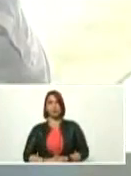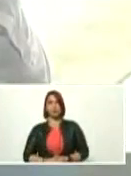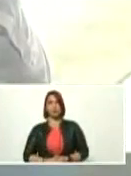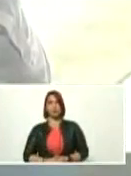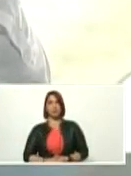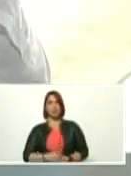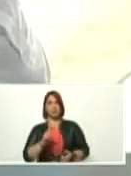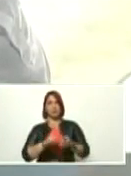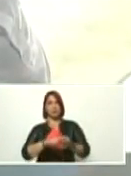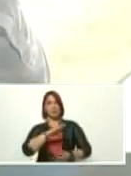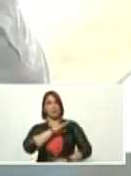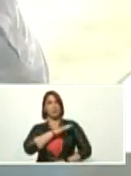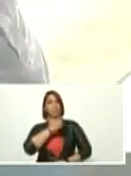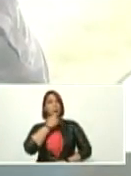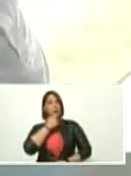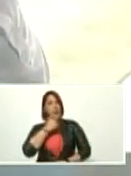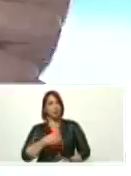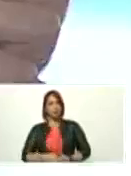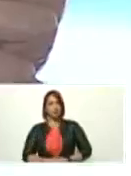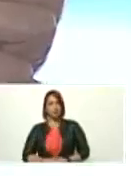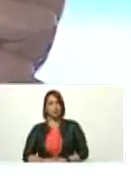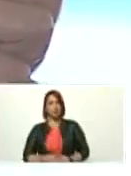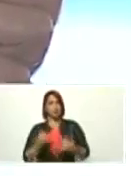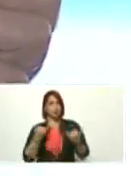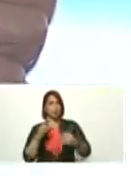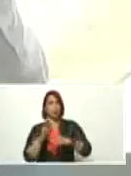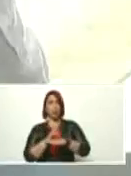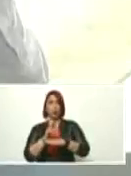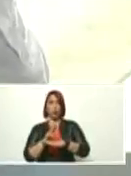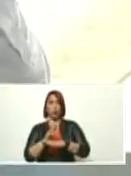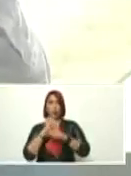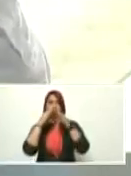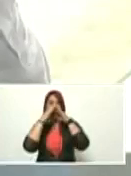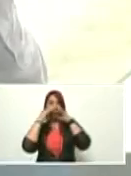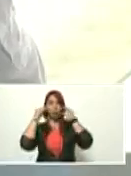Silita la Bonita, que ahora usa su mascarita.